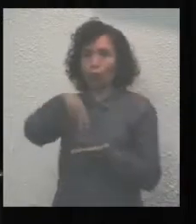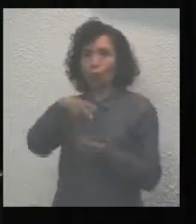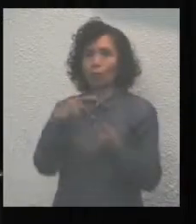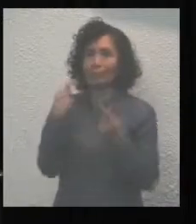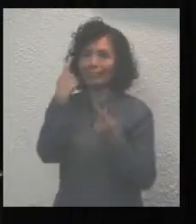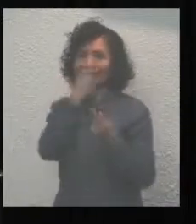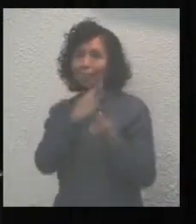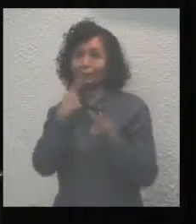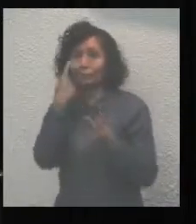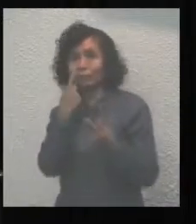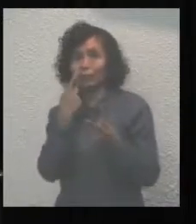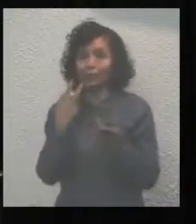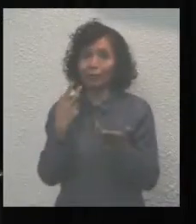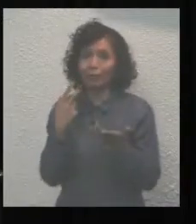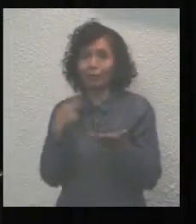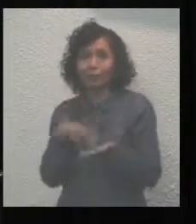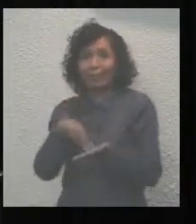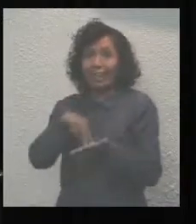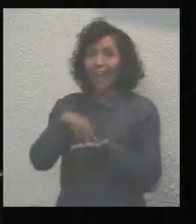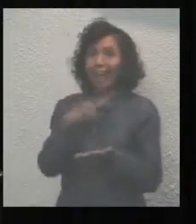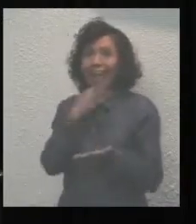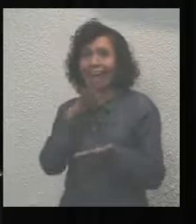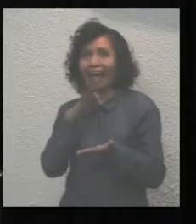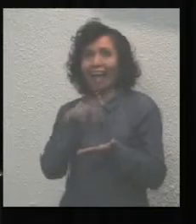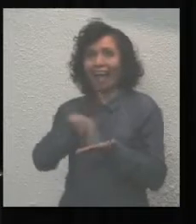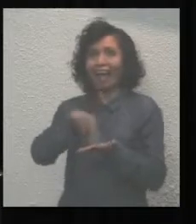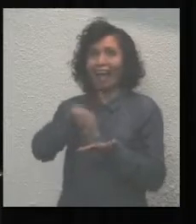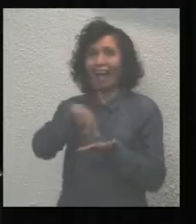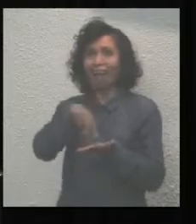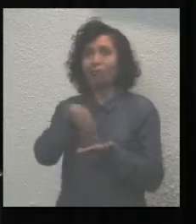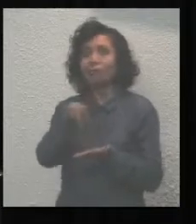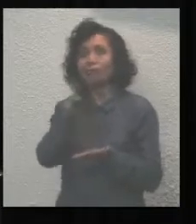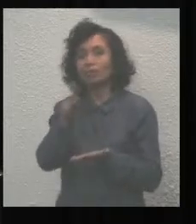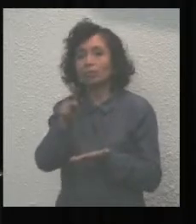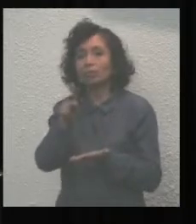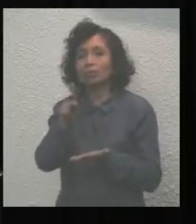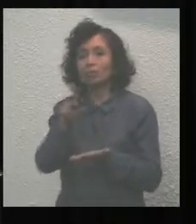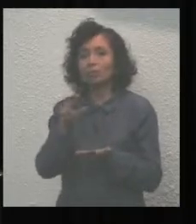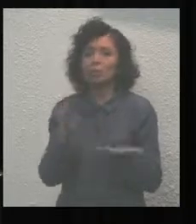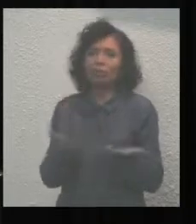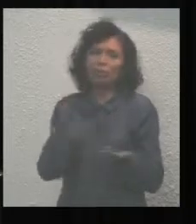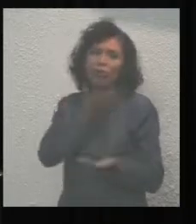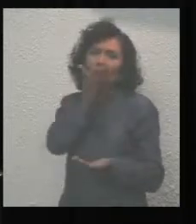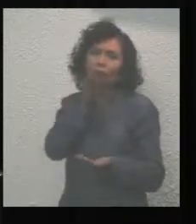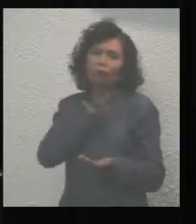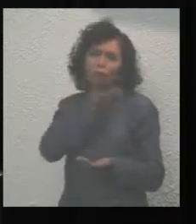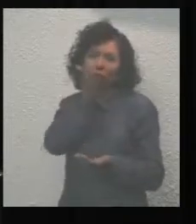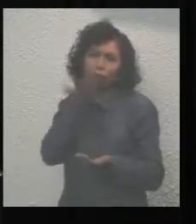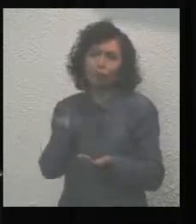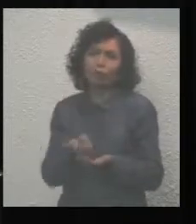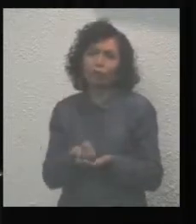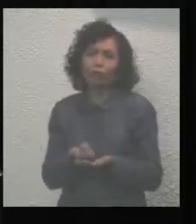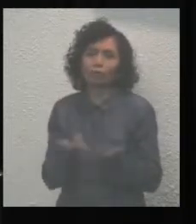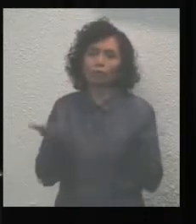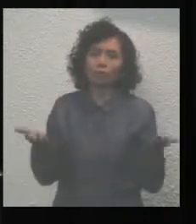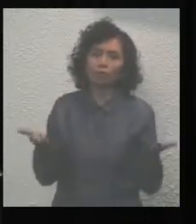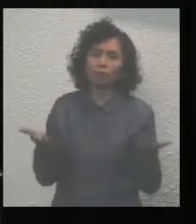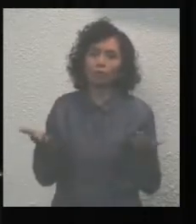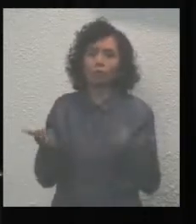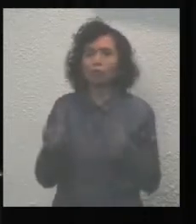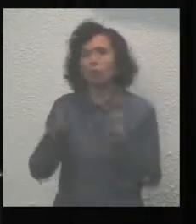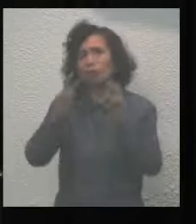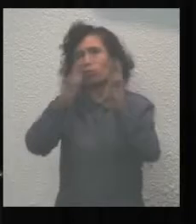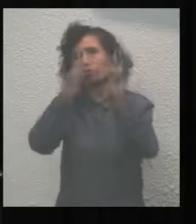de convaleciente para celebrar la escampada, pero pronto se acostumbraron a interpretar las pausas como anuncios